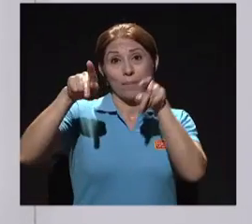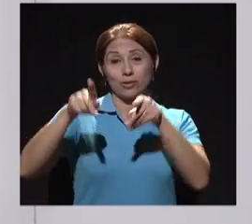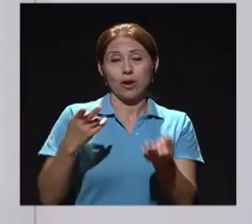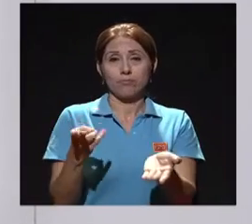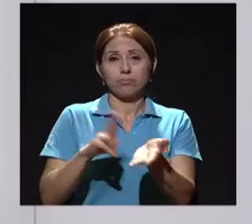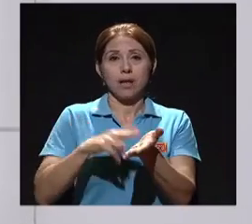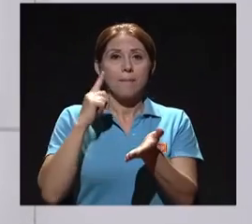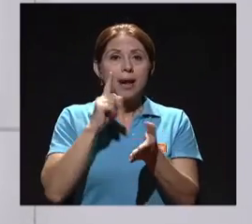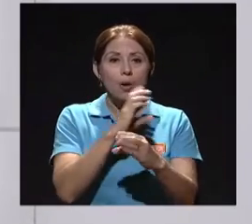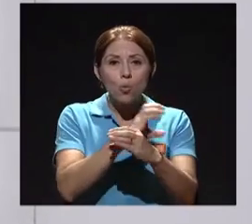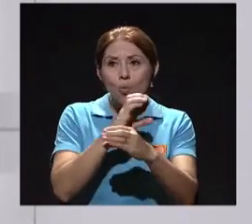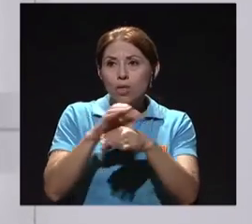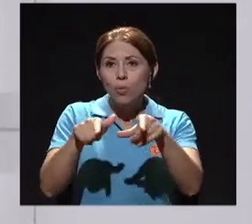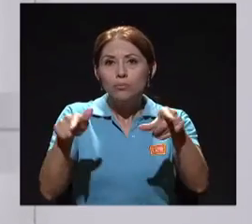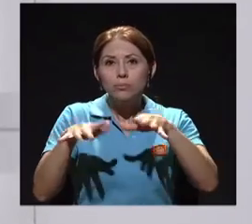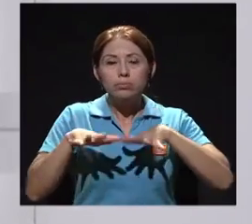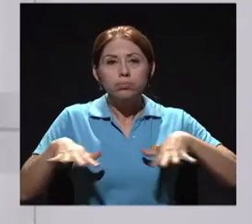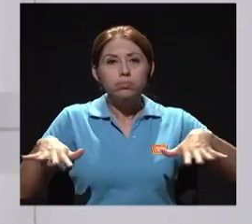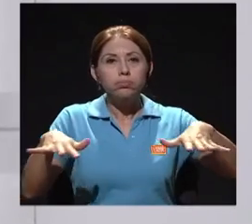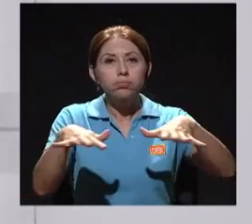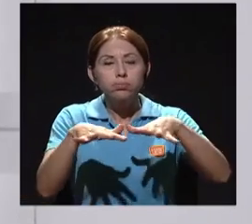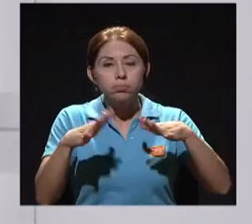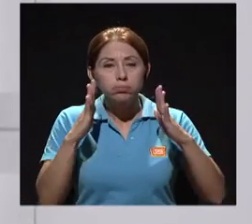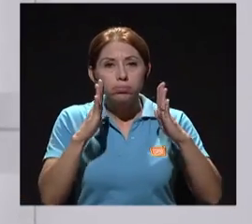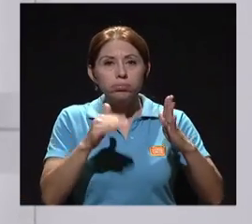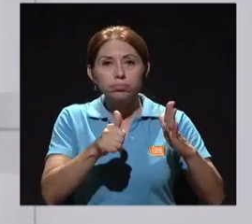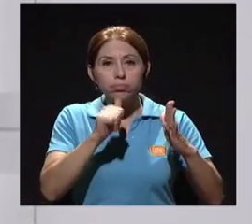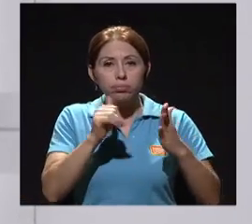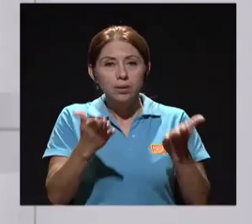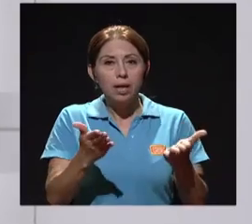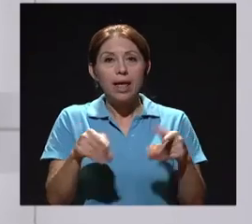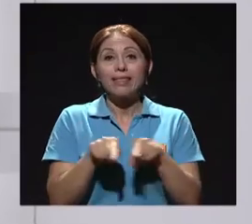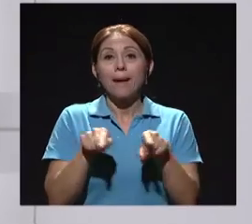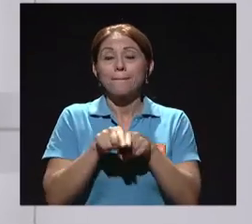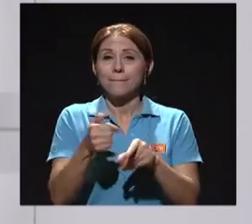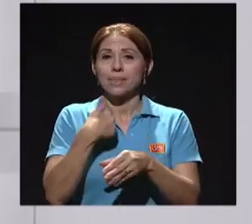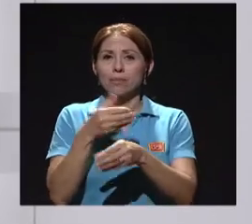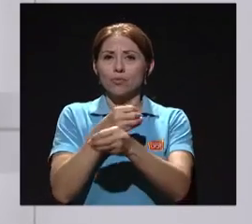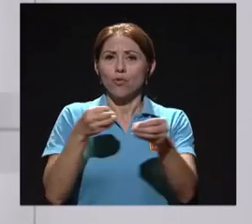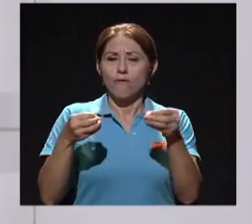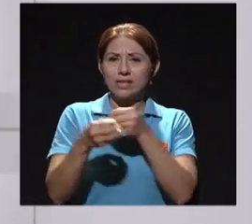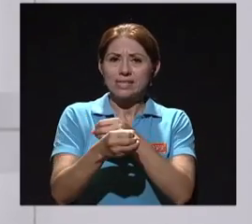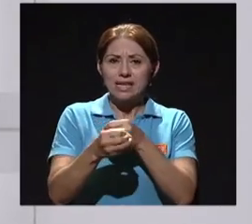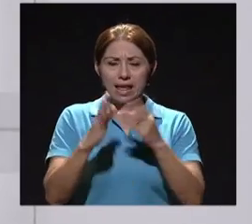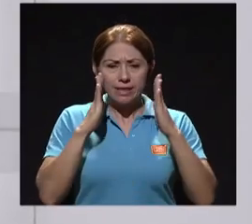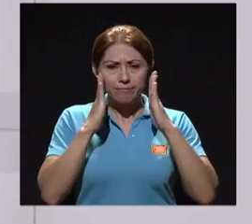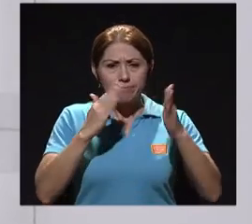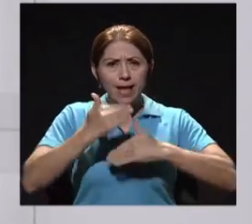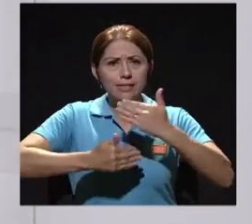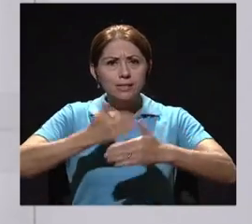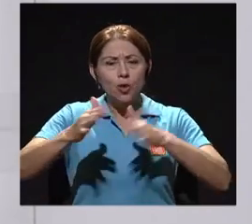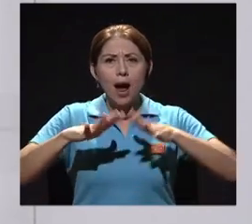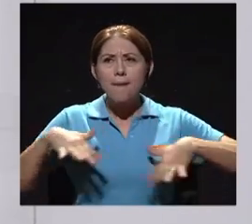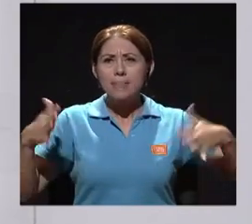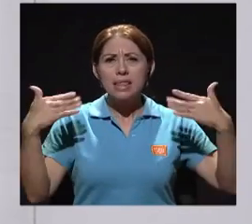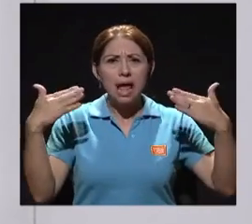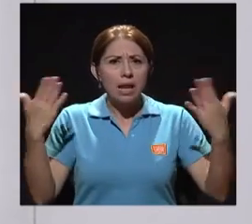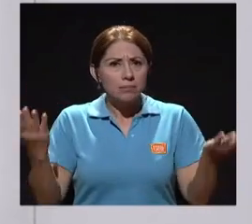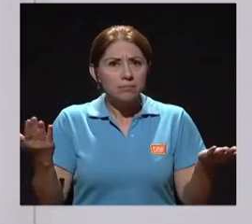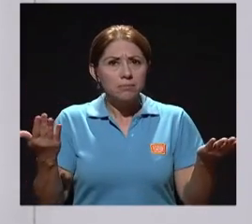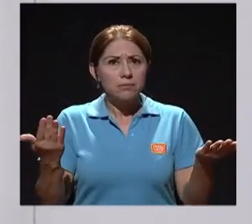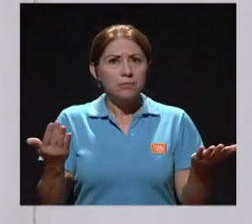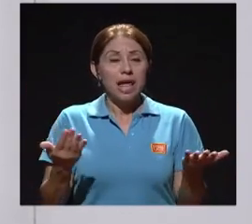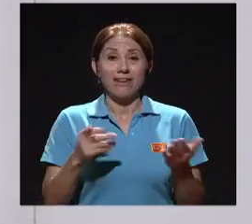planta de tratamiento y además pues tenemos una oficina de gestión ambiental que son